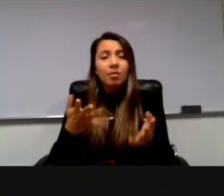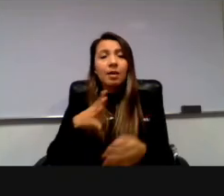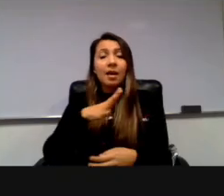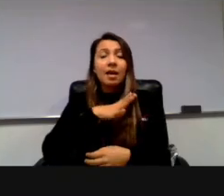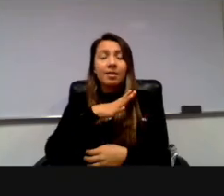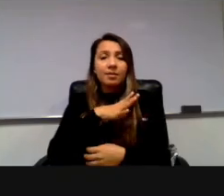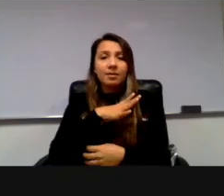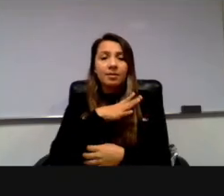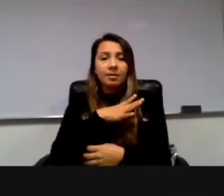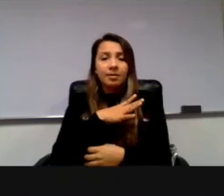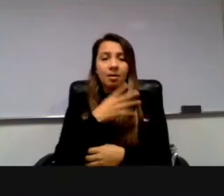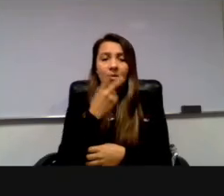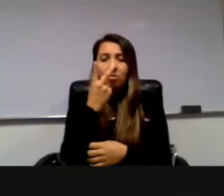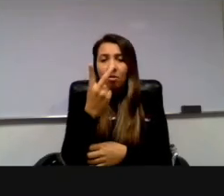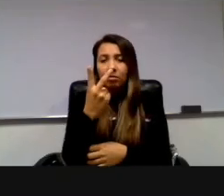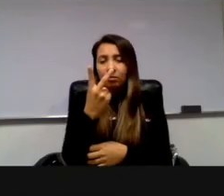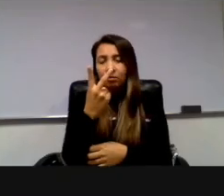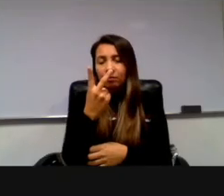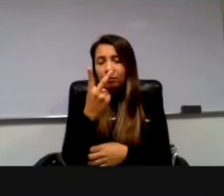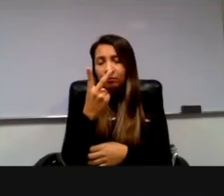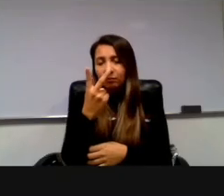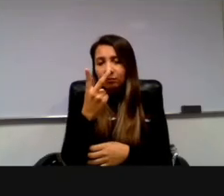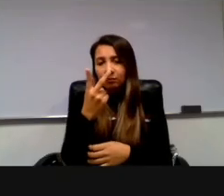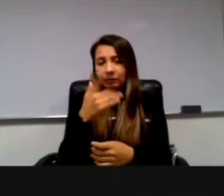dos aproximaciones principales, ¿no?